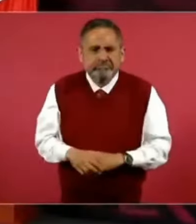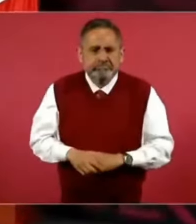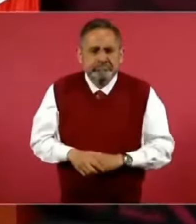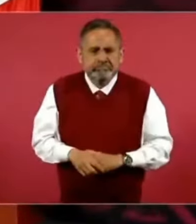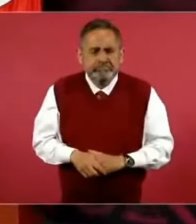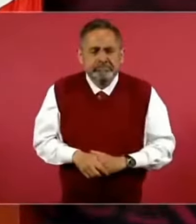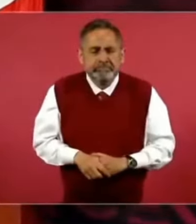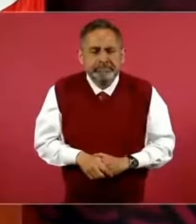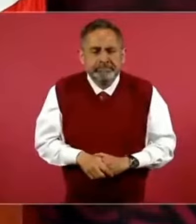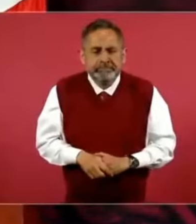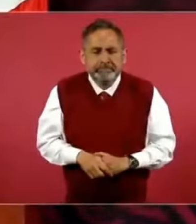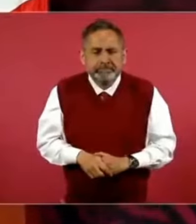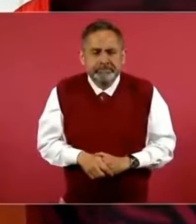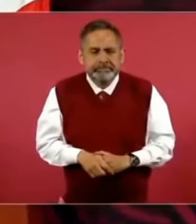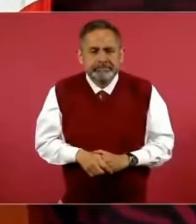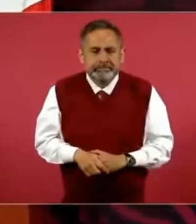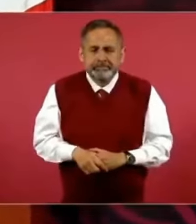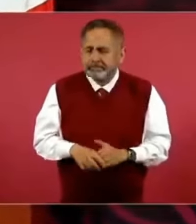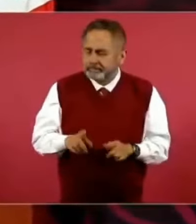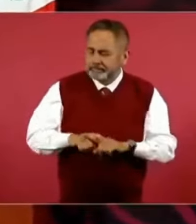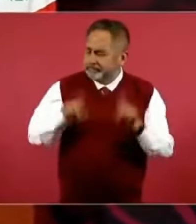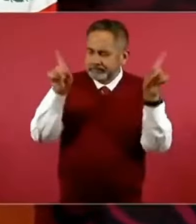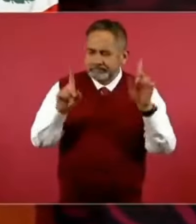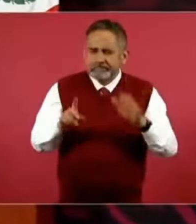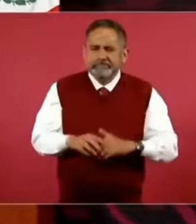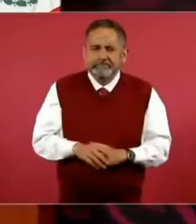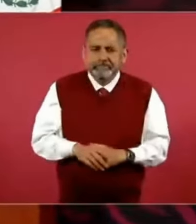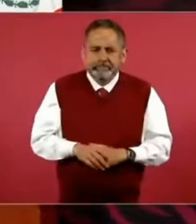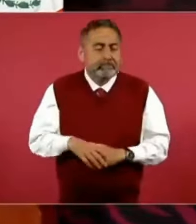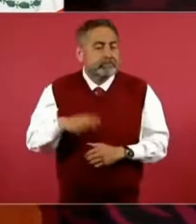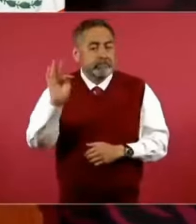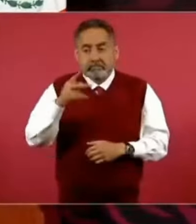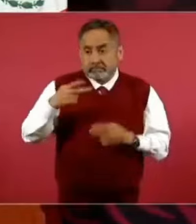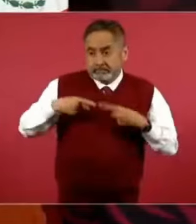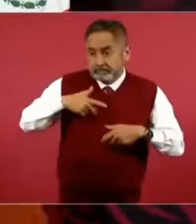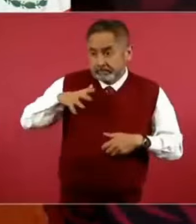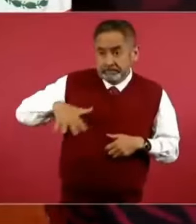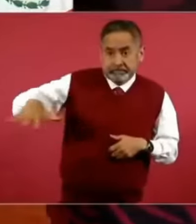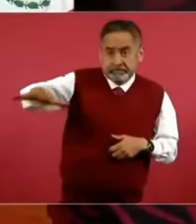Porque es muy distinto si los elige el pueblo